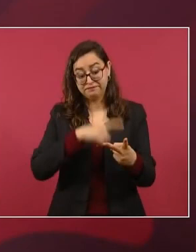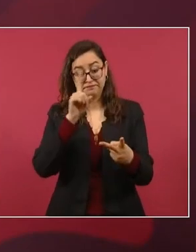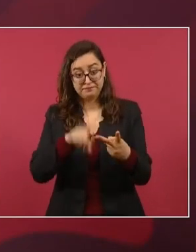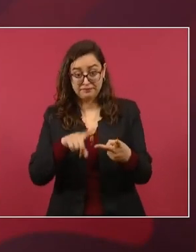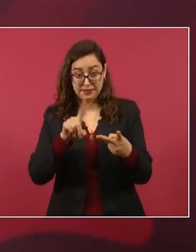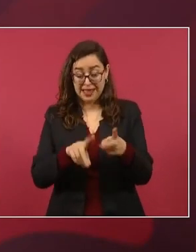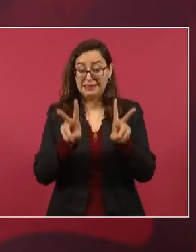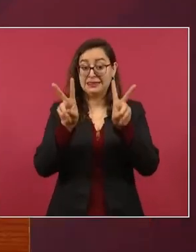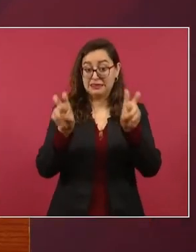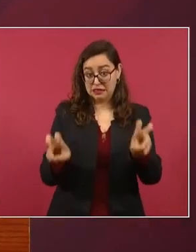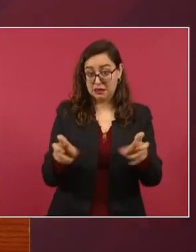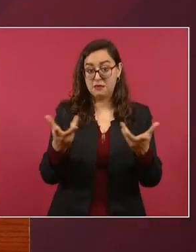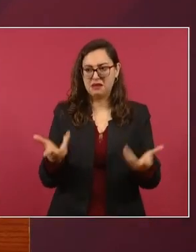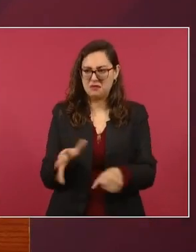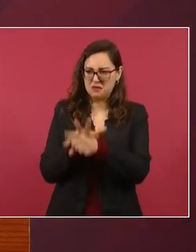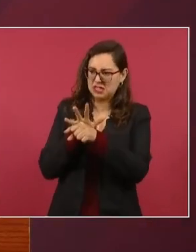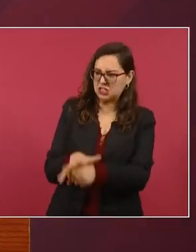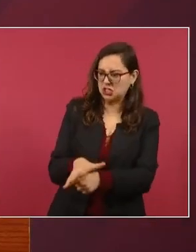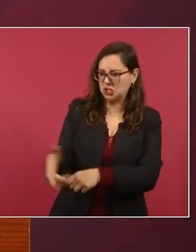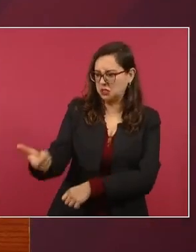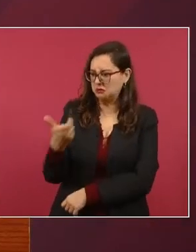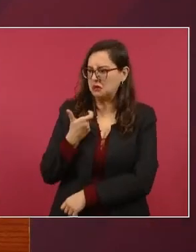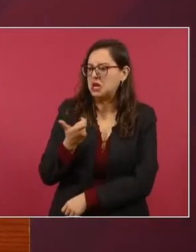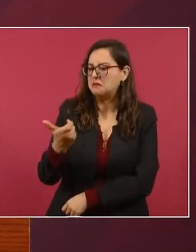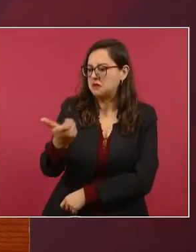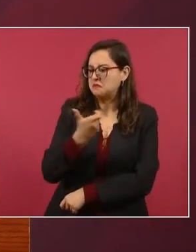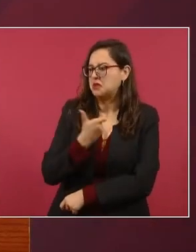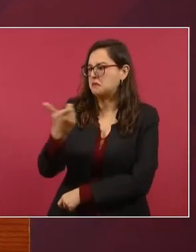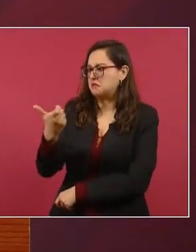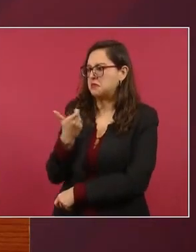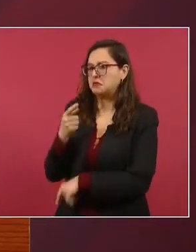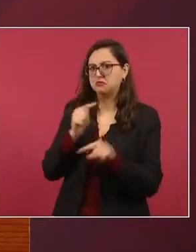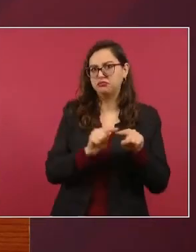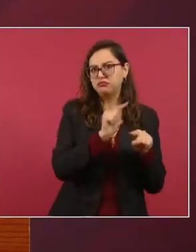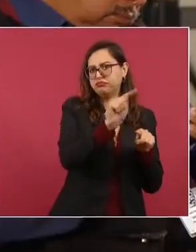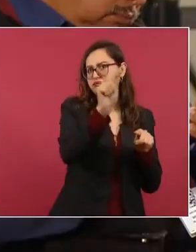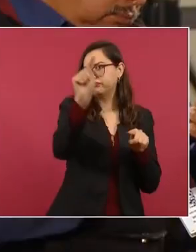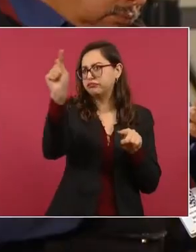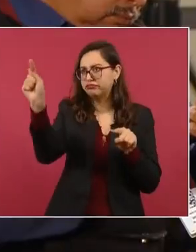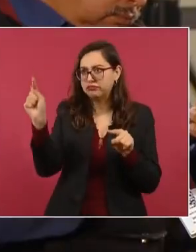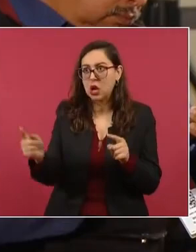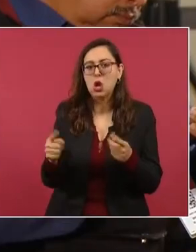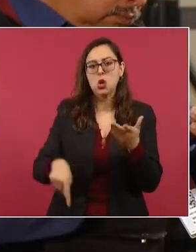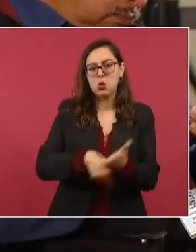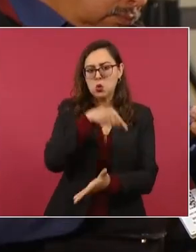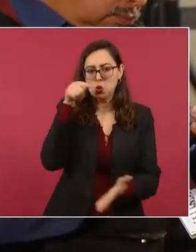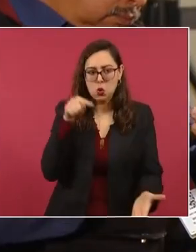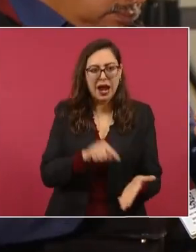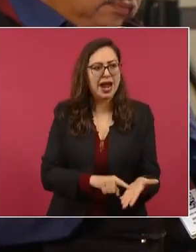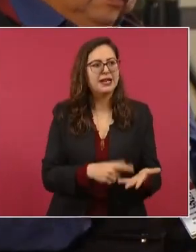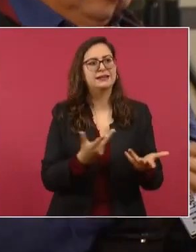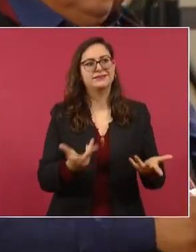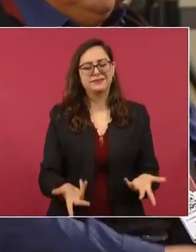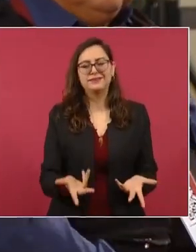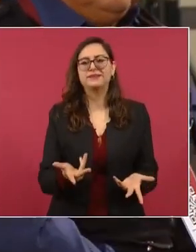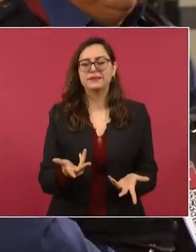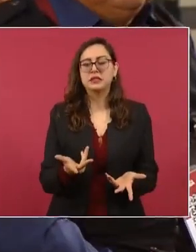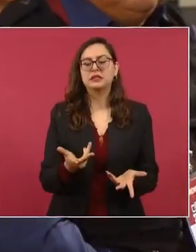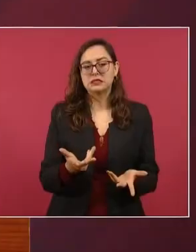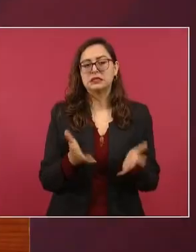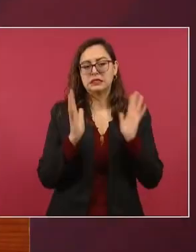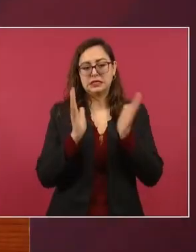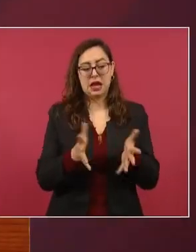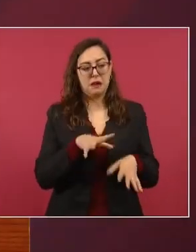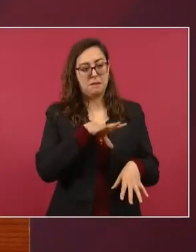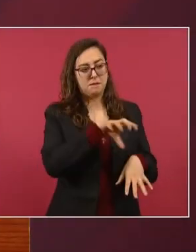la extorsión y el cobro de piso en algunos lugares, en algunas zonas del país. Pero ahí